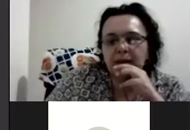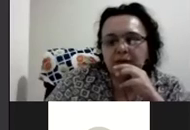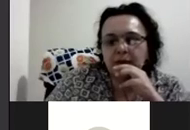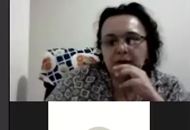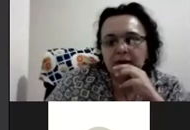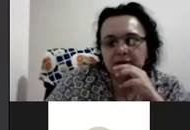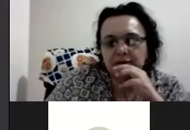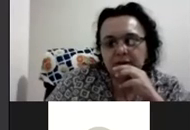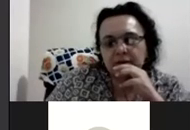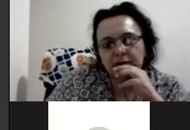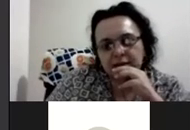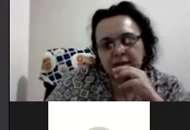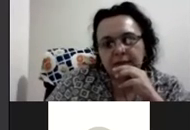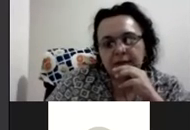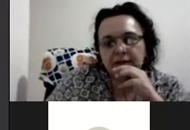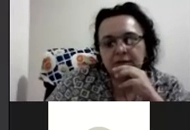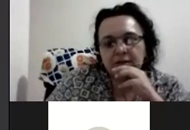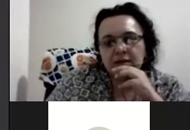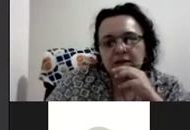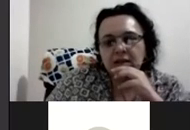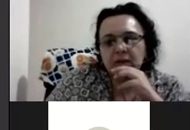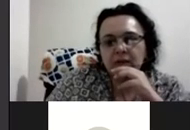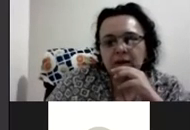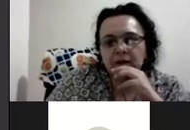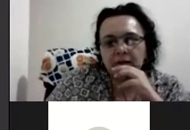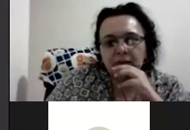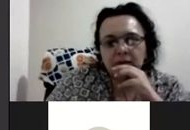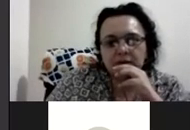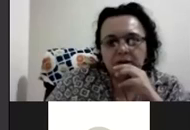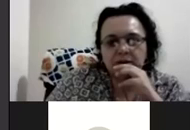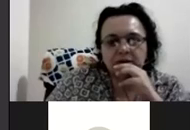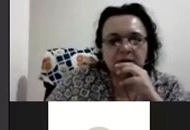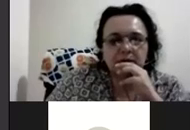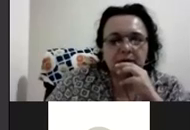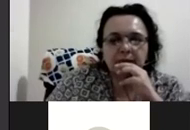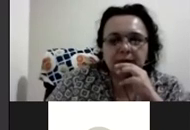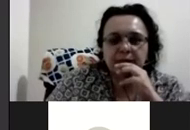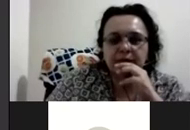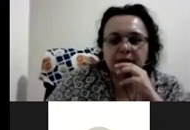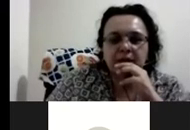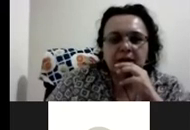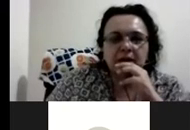cuando ya hayan tomado la decisión, lo que les estaba explicando. Y will cuando no esté seguro.